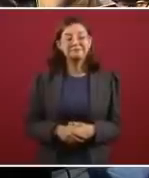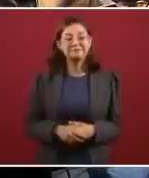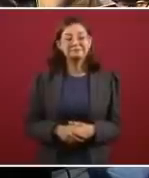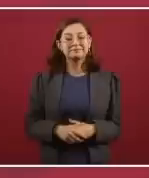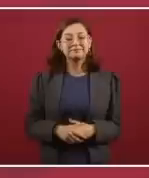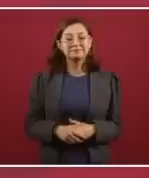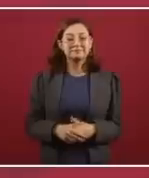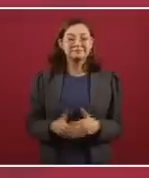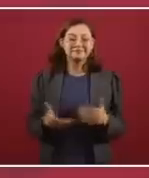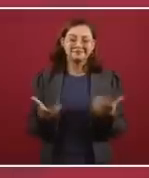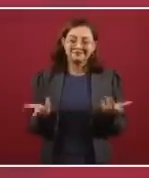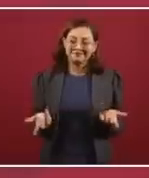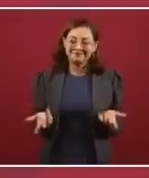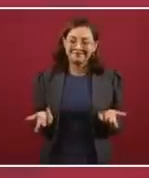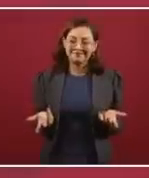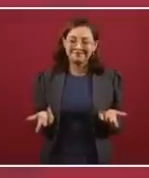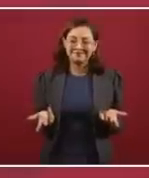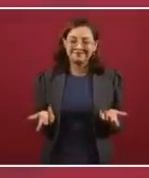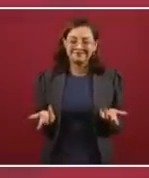Y es de esos